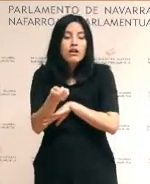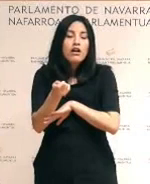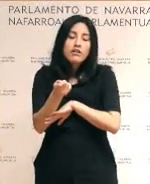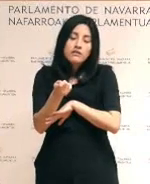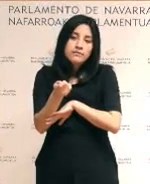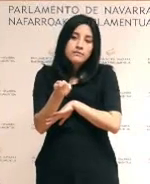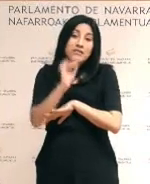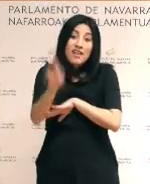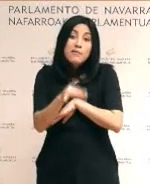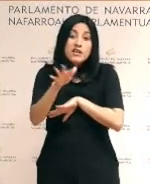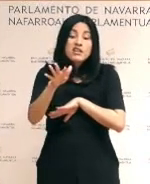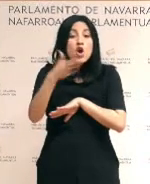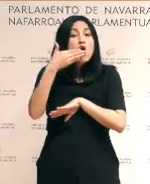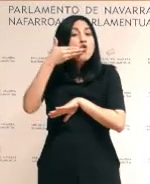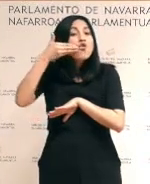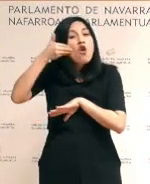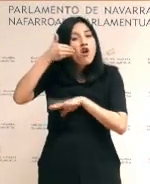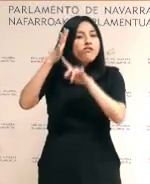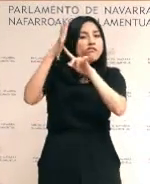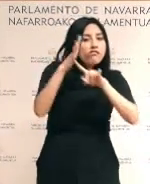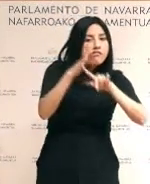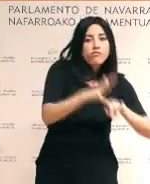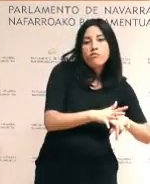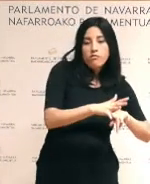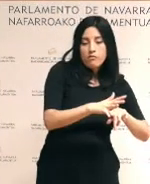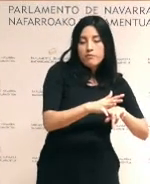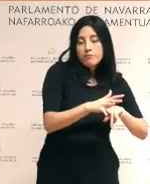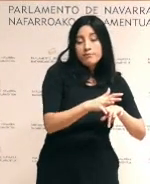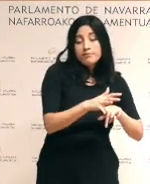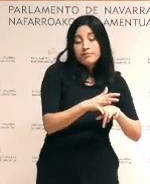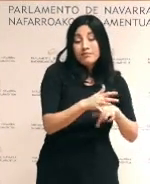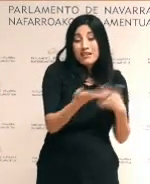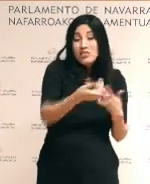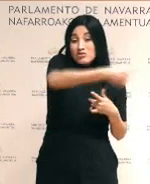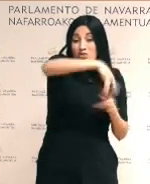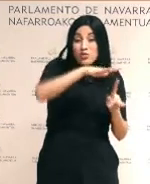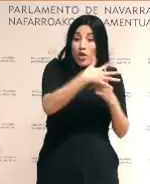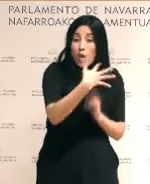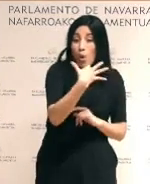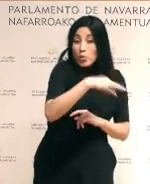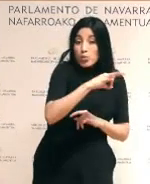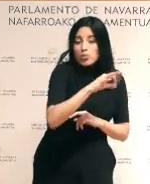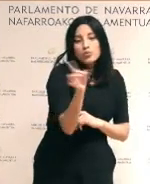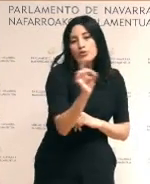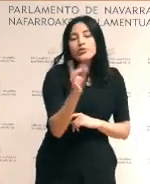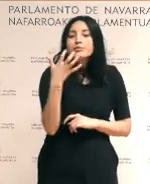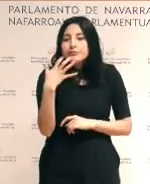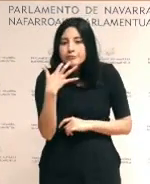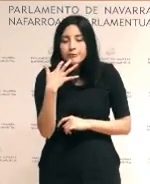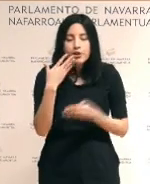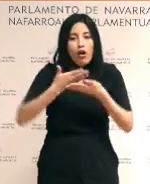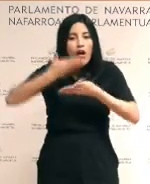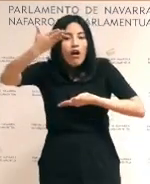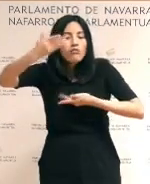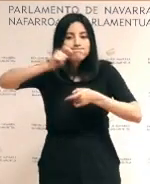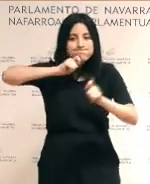y el desprestigio públicos del periodista y del medio en cuestión. Y no son las únicas, ni mucho menos. Ahí están también las ruedas de prensa sin preguntas, por